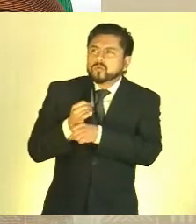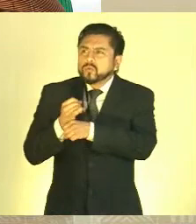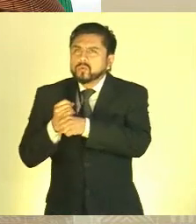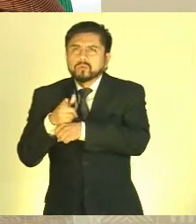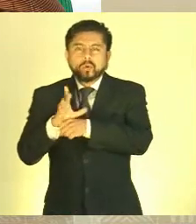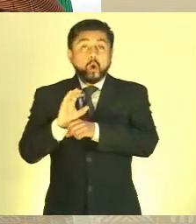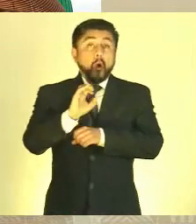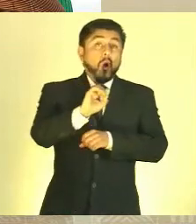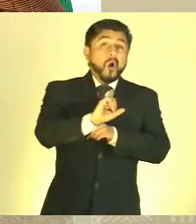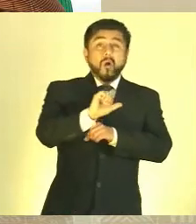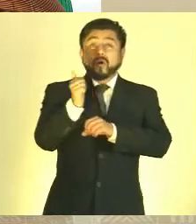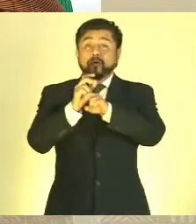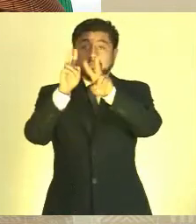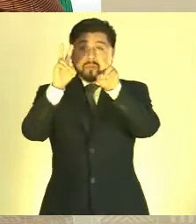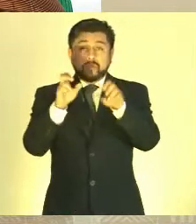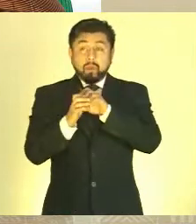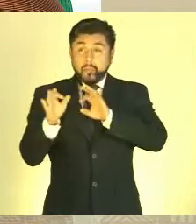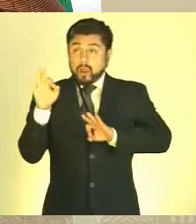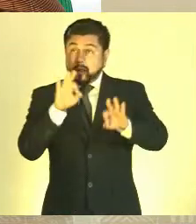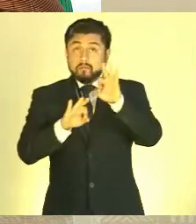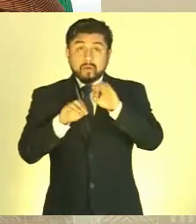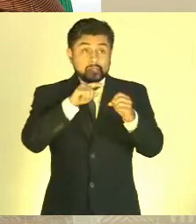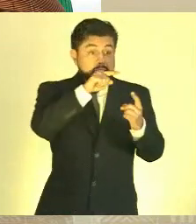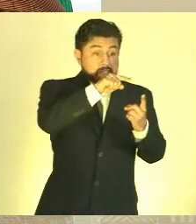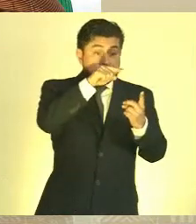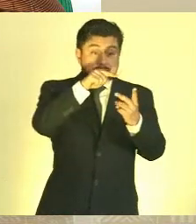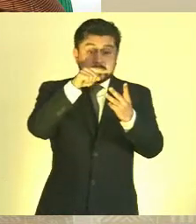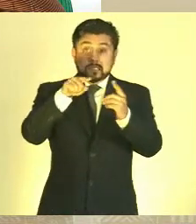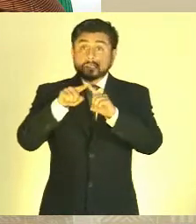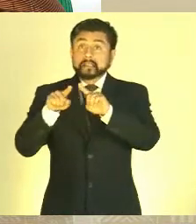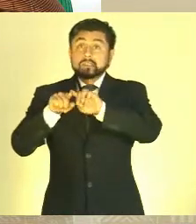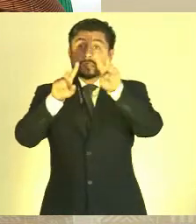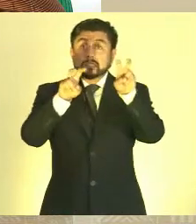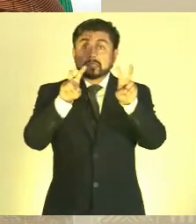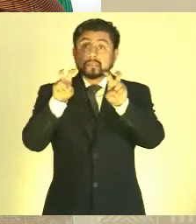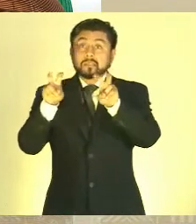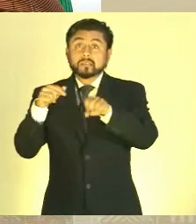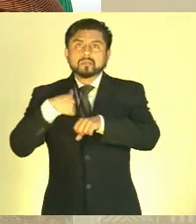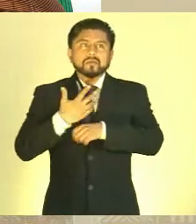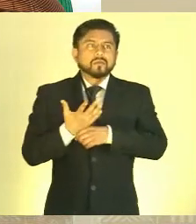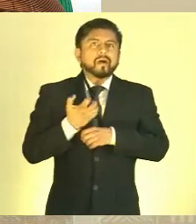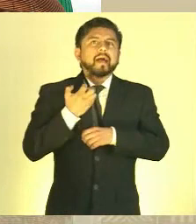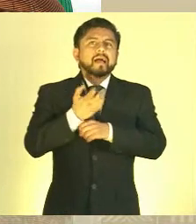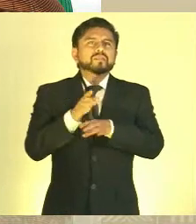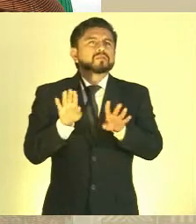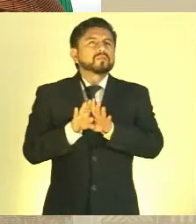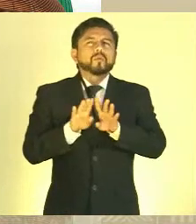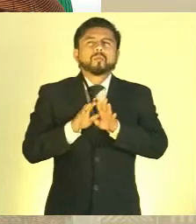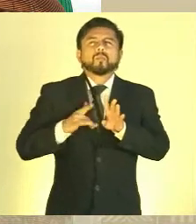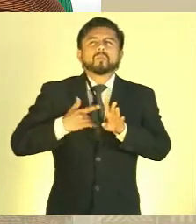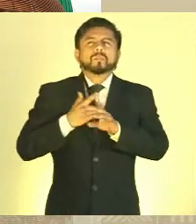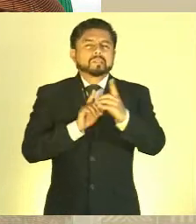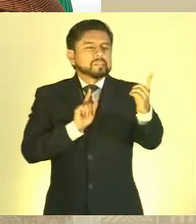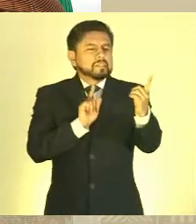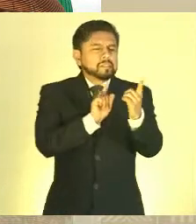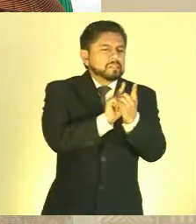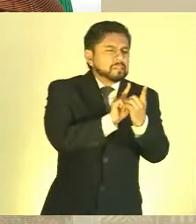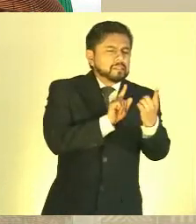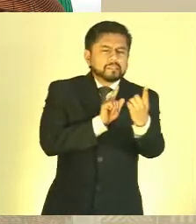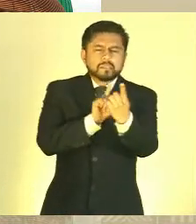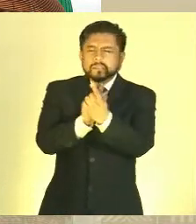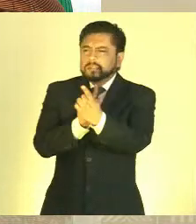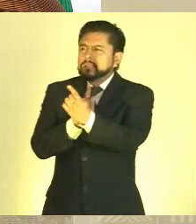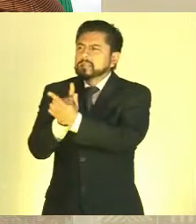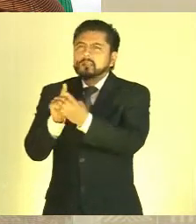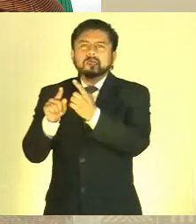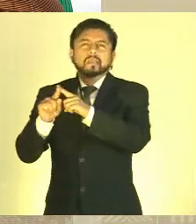física, como en este caso, mis obsesiones se transformen en cuentos, en narraciones, para que yo creo, porque yo